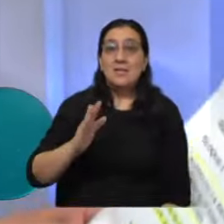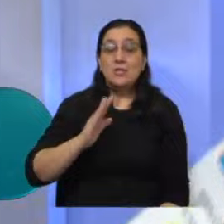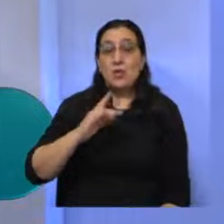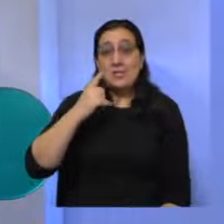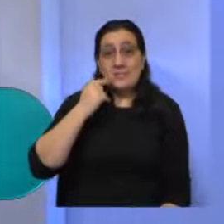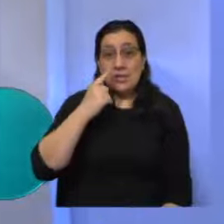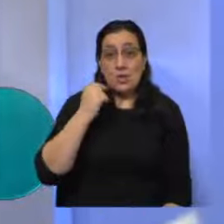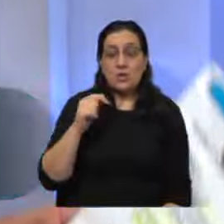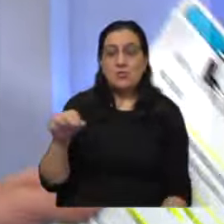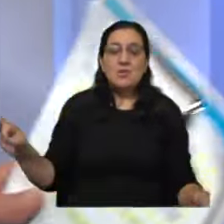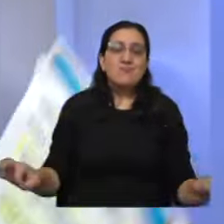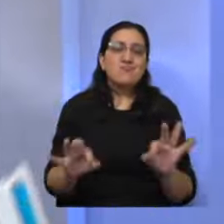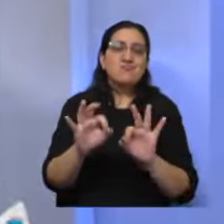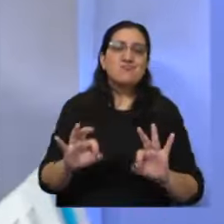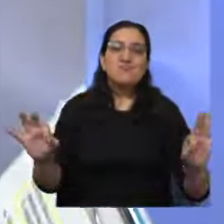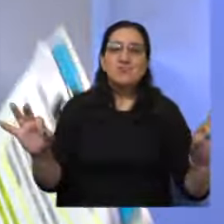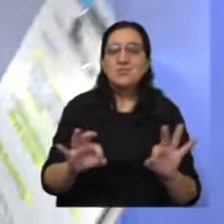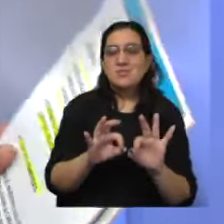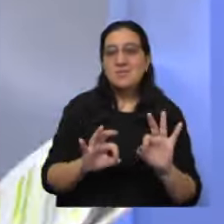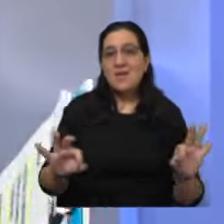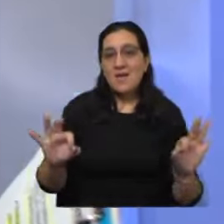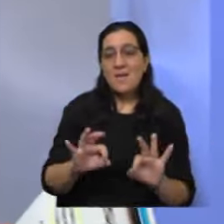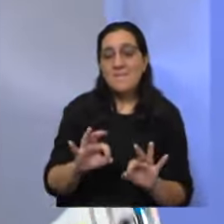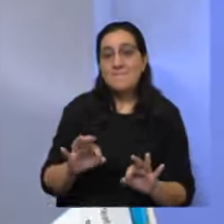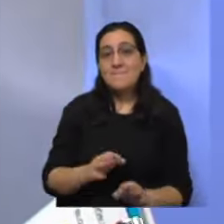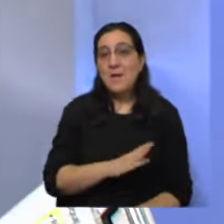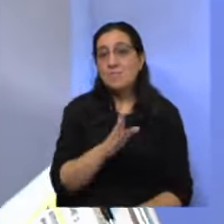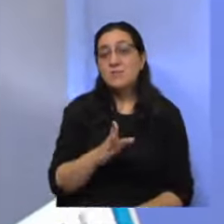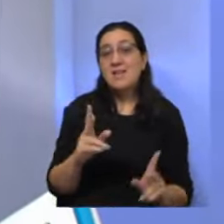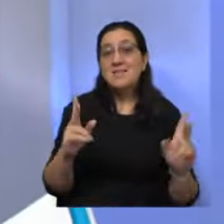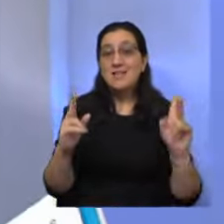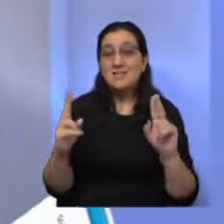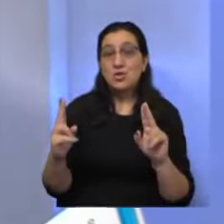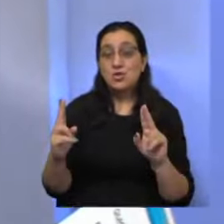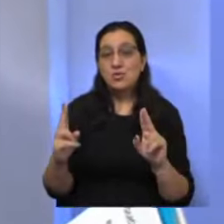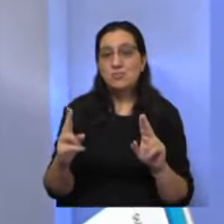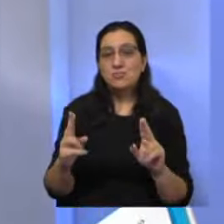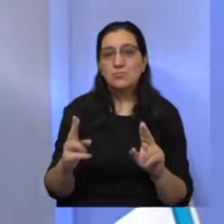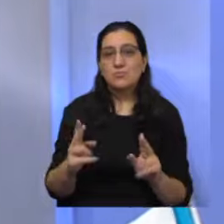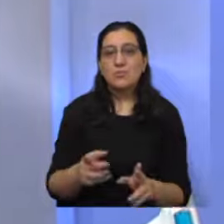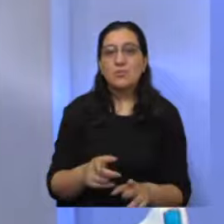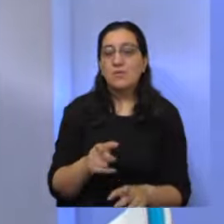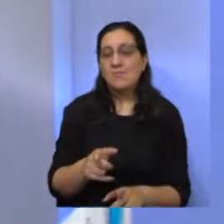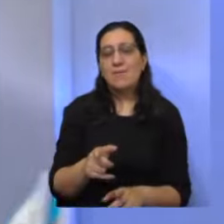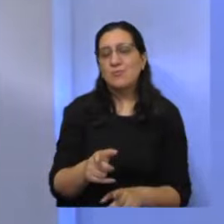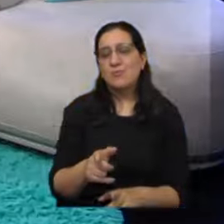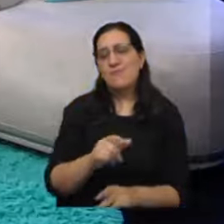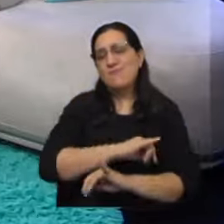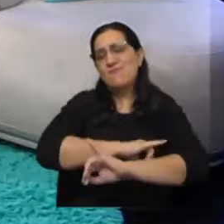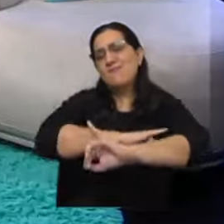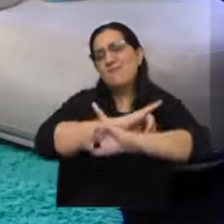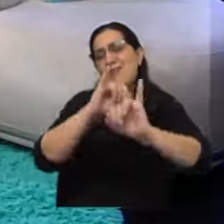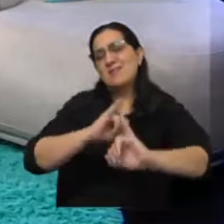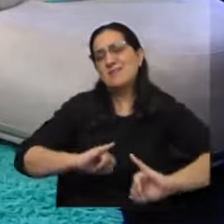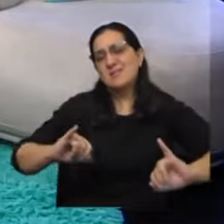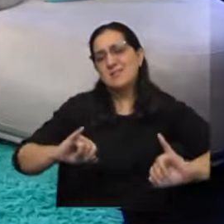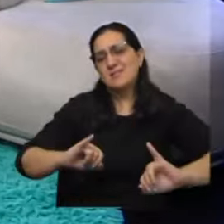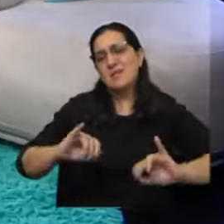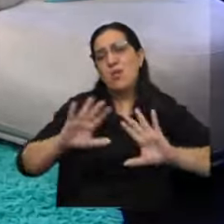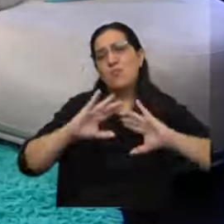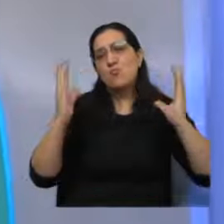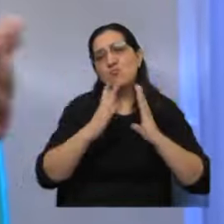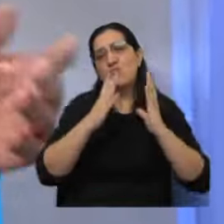con este ritmo de los fatales que vayamos a esa sección donde patinamos felizmente en el mundo del